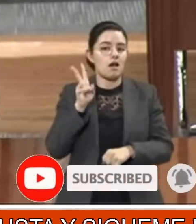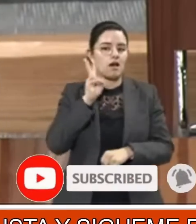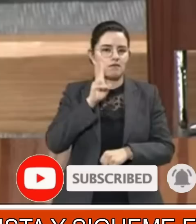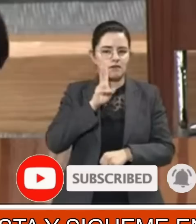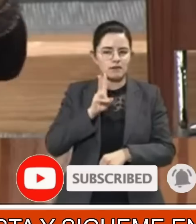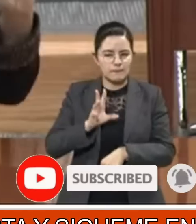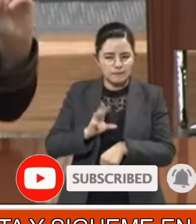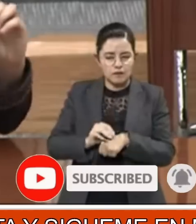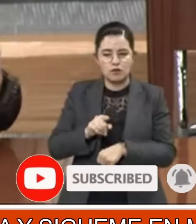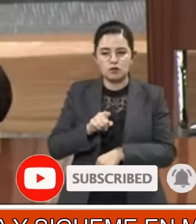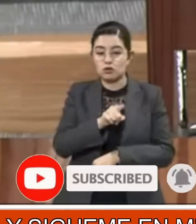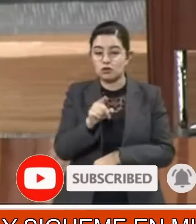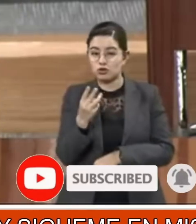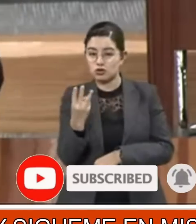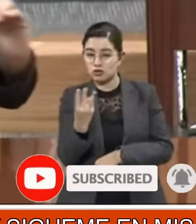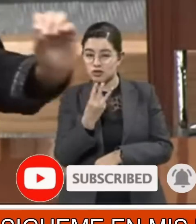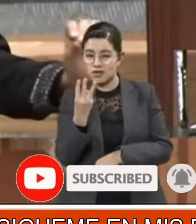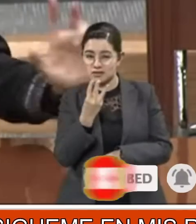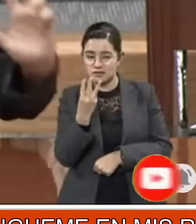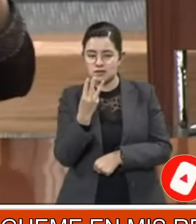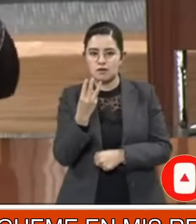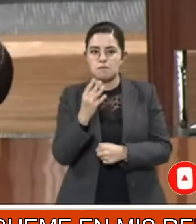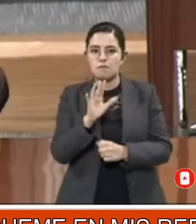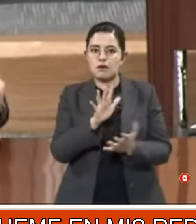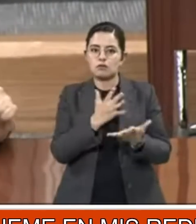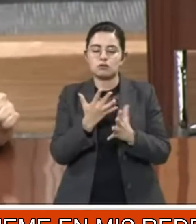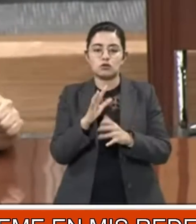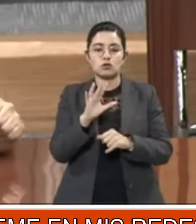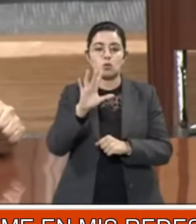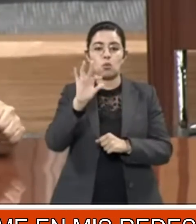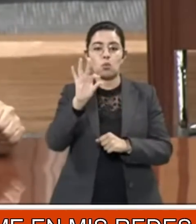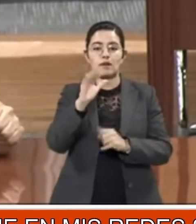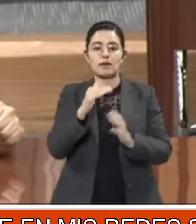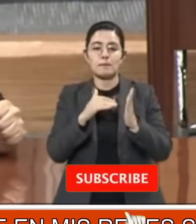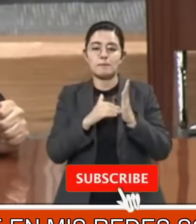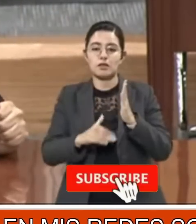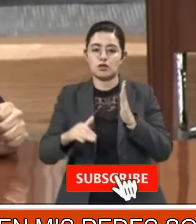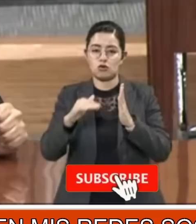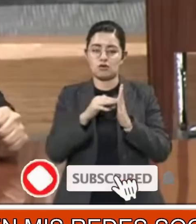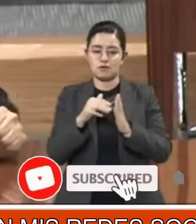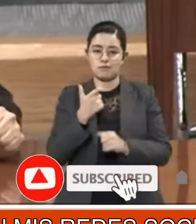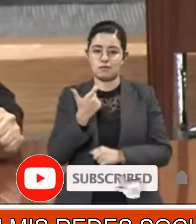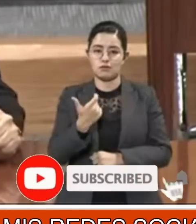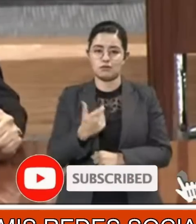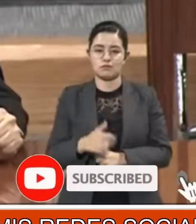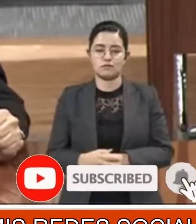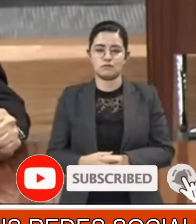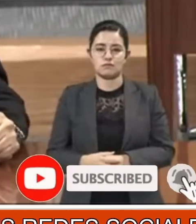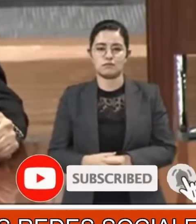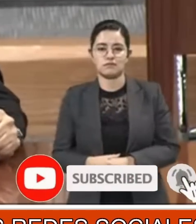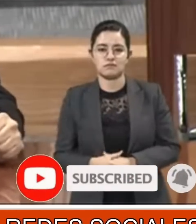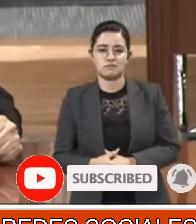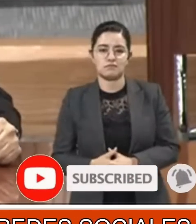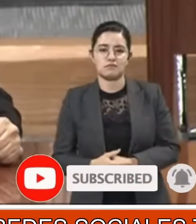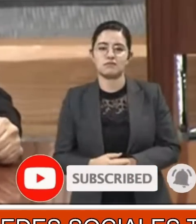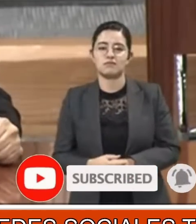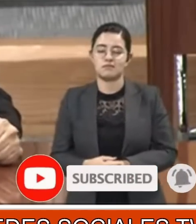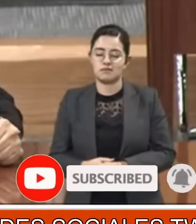por una publicación de Twitter. ¿Cuánto se van a llevar de finiquito usted, Lorenzo Córdoba,